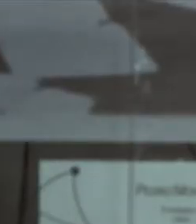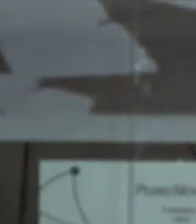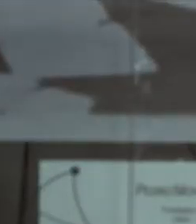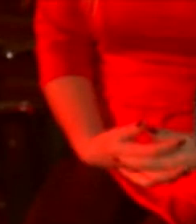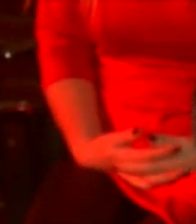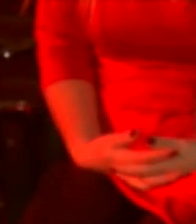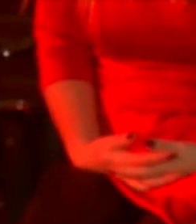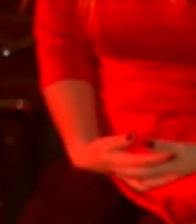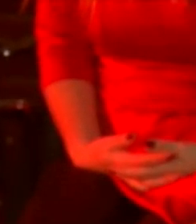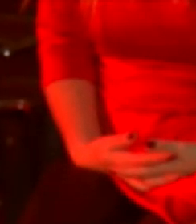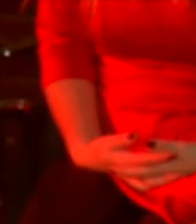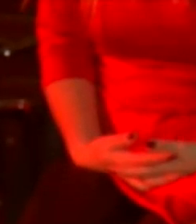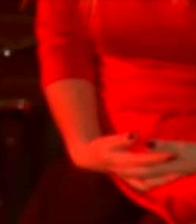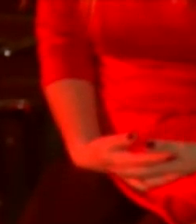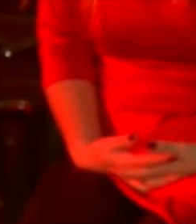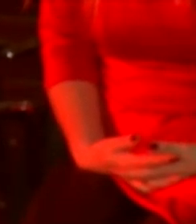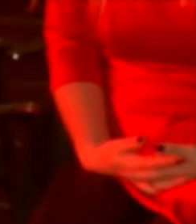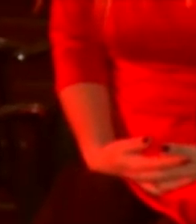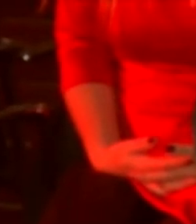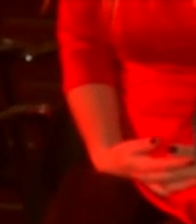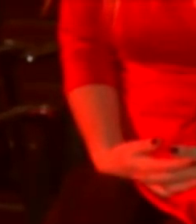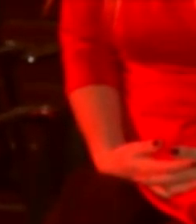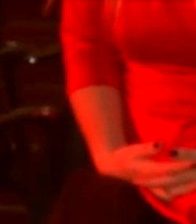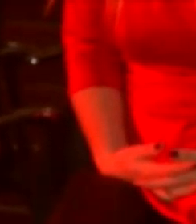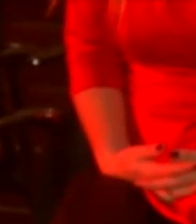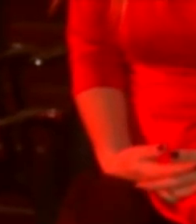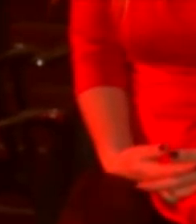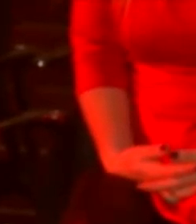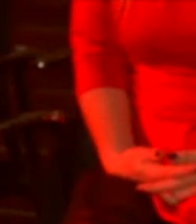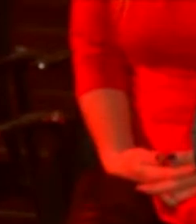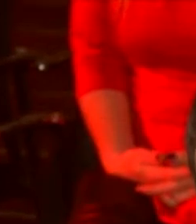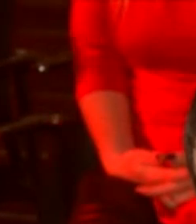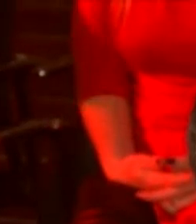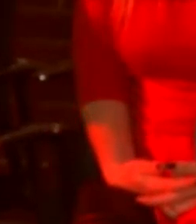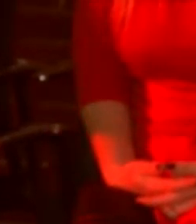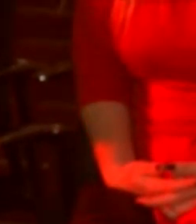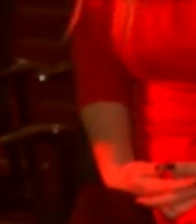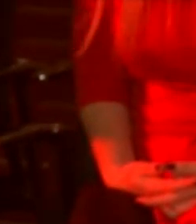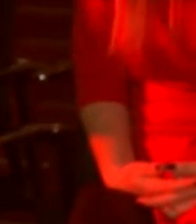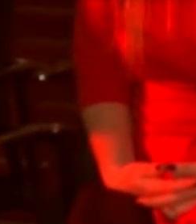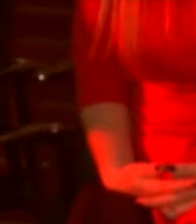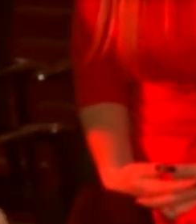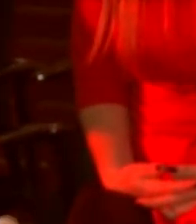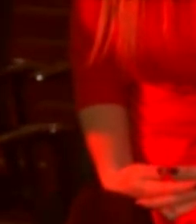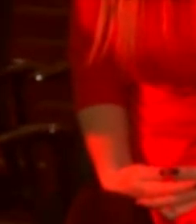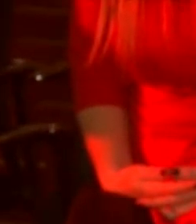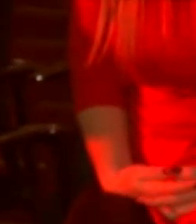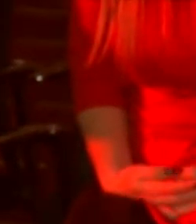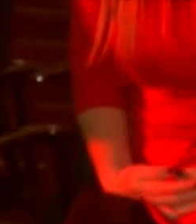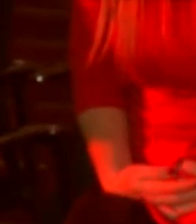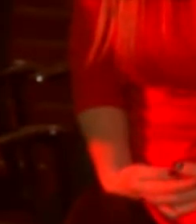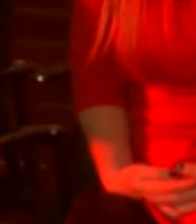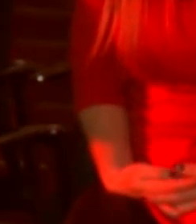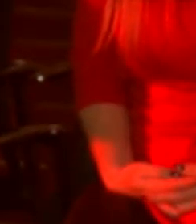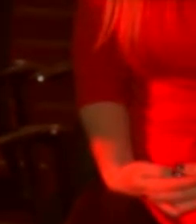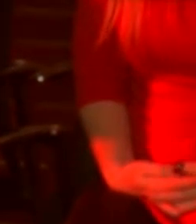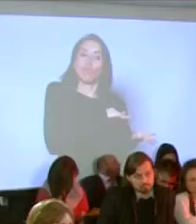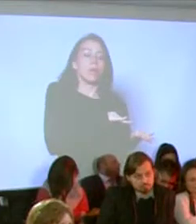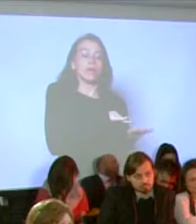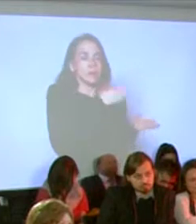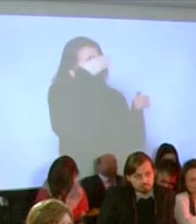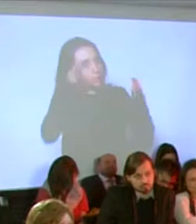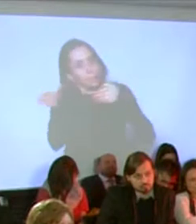de la diversidad sexual, pero a la vez cuando quiere educar tiene que despojarse un poco del proselitismo, entre comillas, por decirlo de algún lado. Y uno